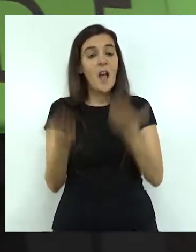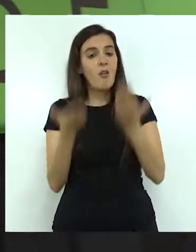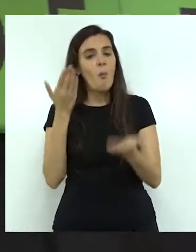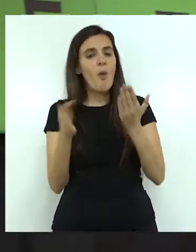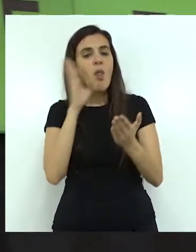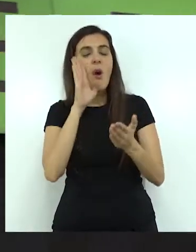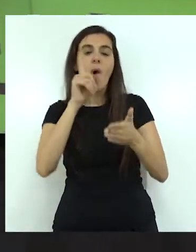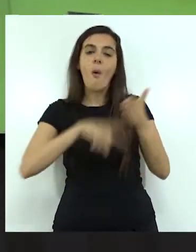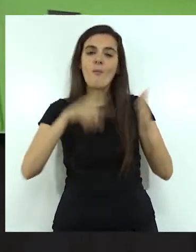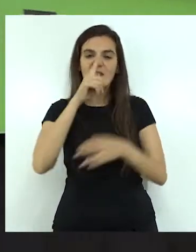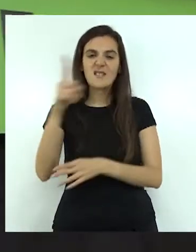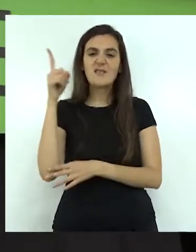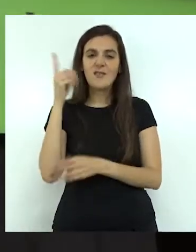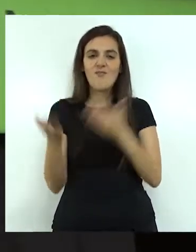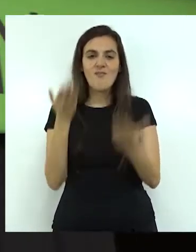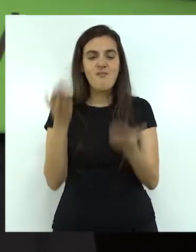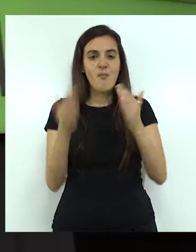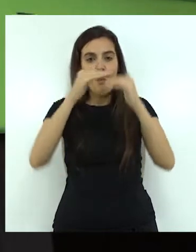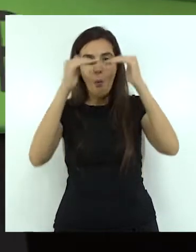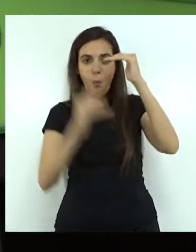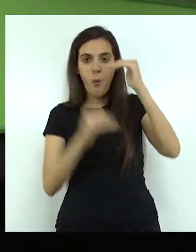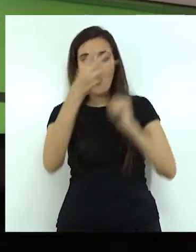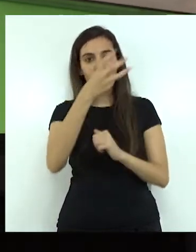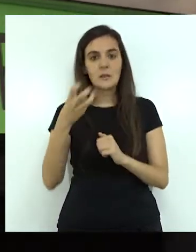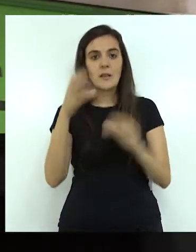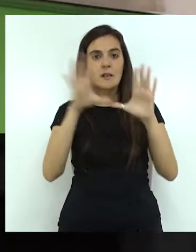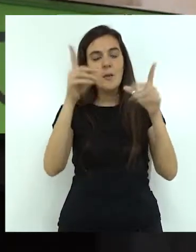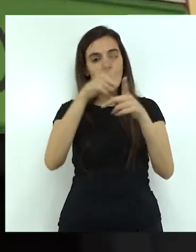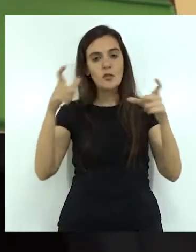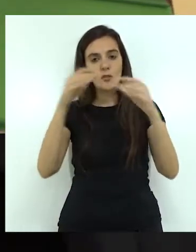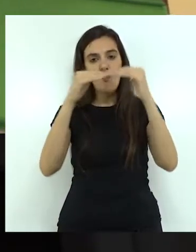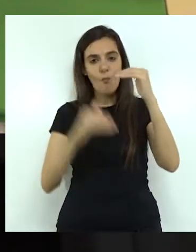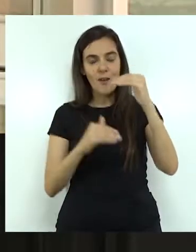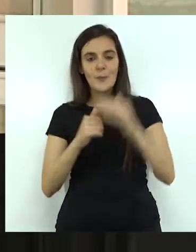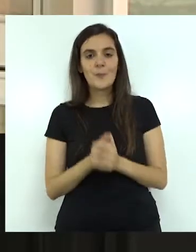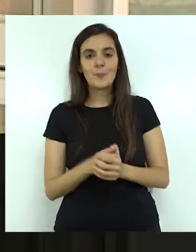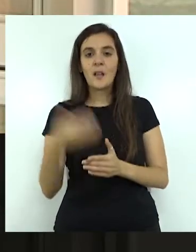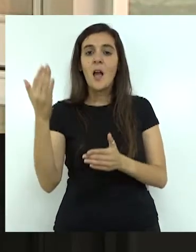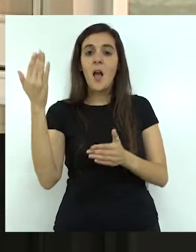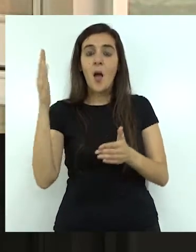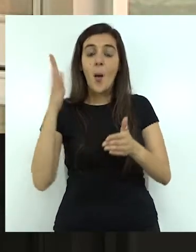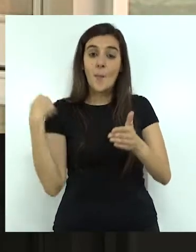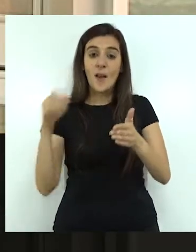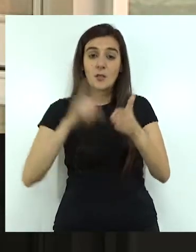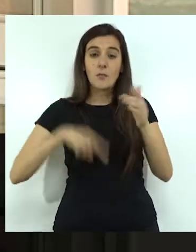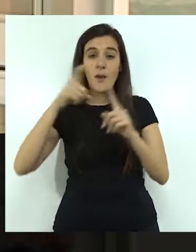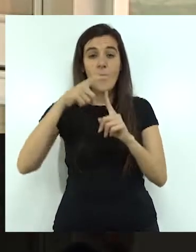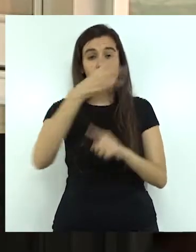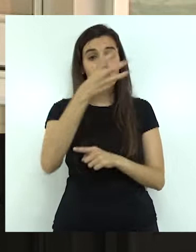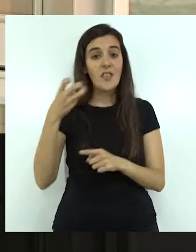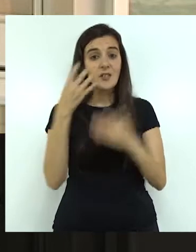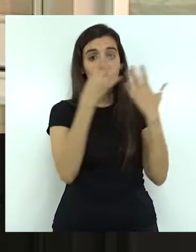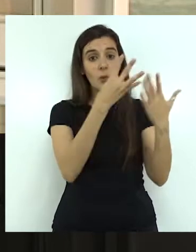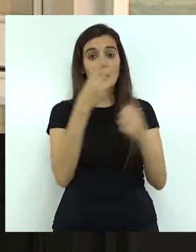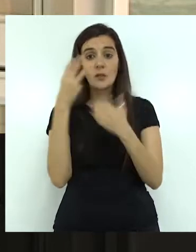registra un descenso de 310 personas el pasado mes de mayo se realizaron 398 nuevos contratos